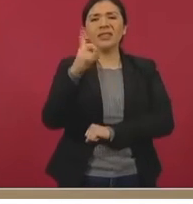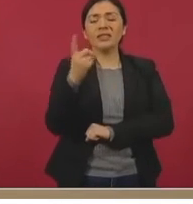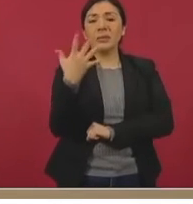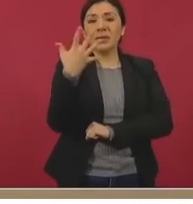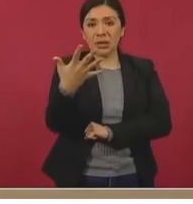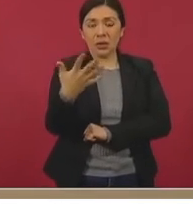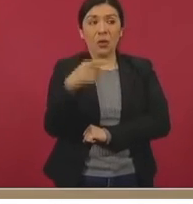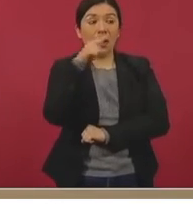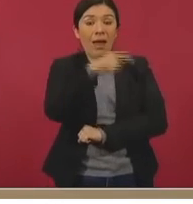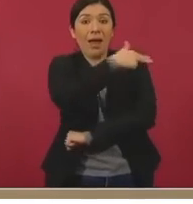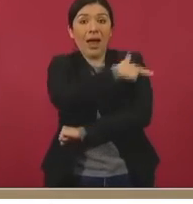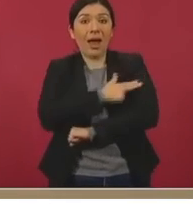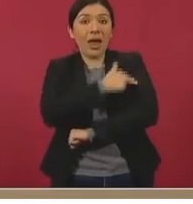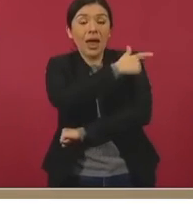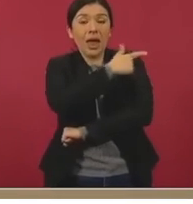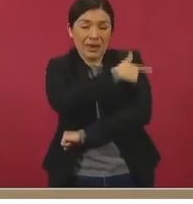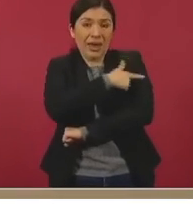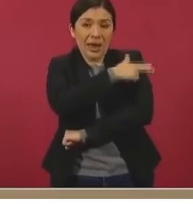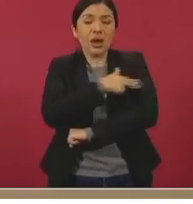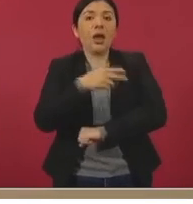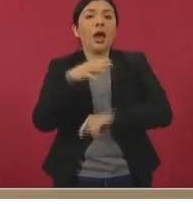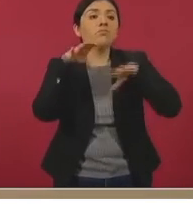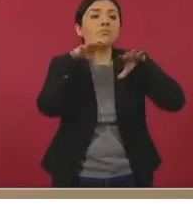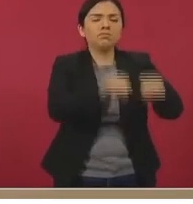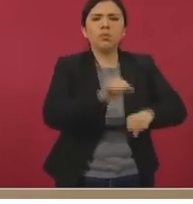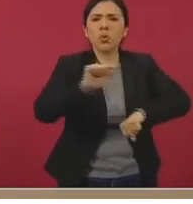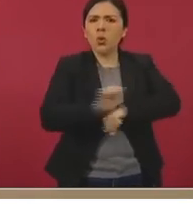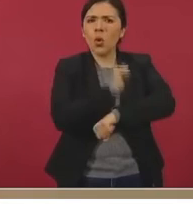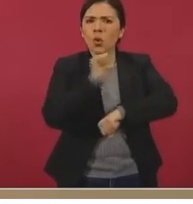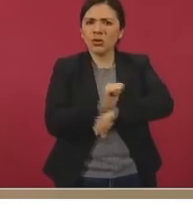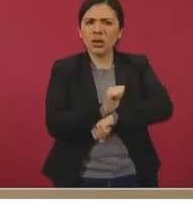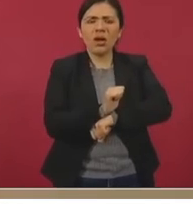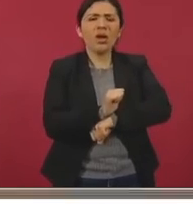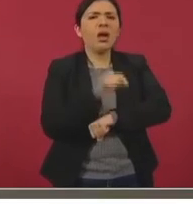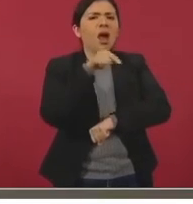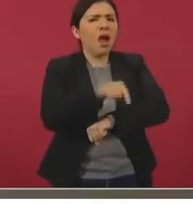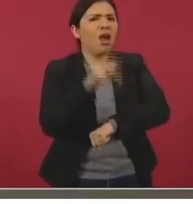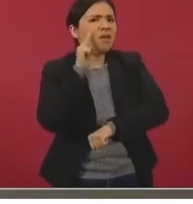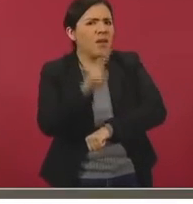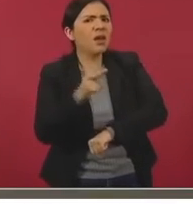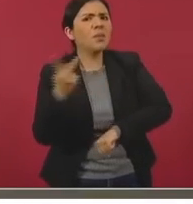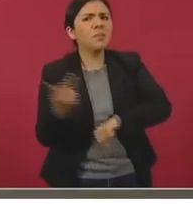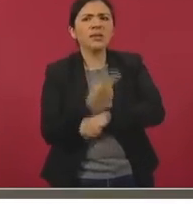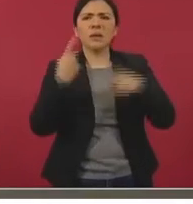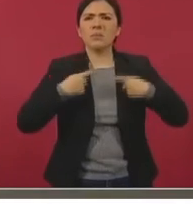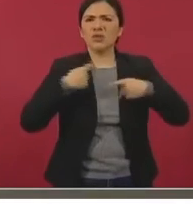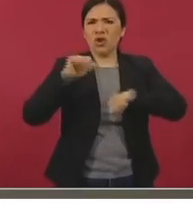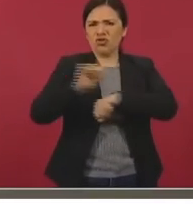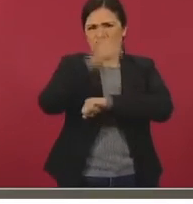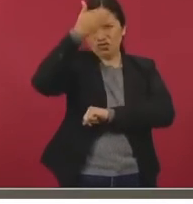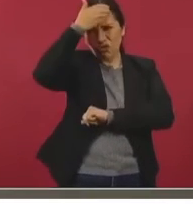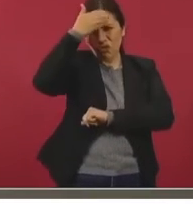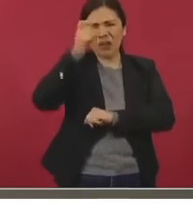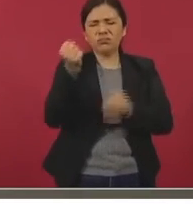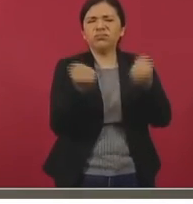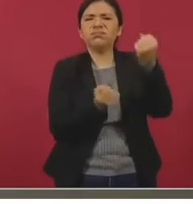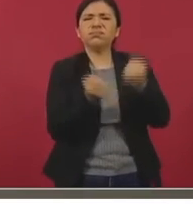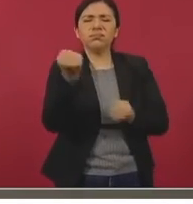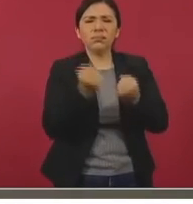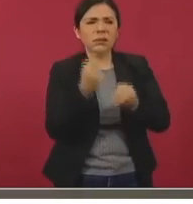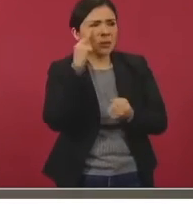Nacional aseguró a un vehículo, hubo un intento de cohecho del chofer, los elementos de la